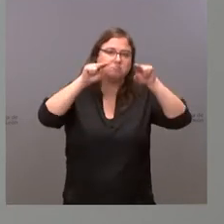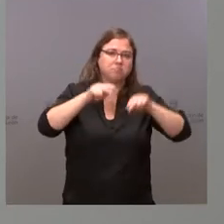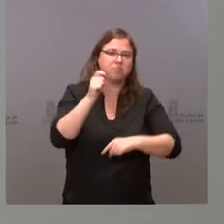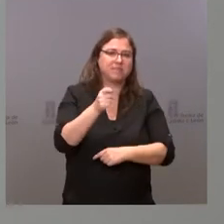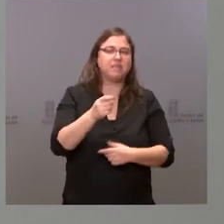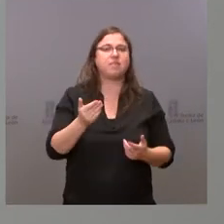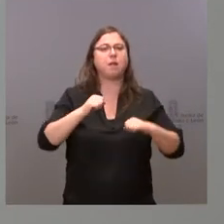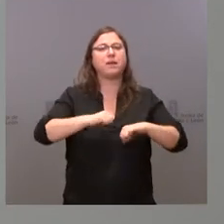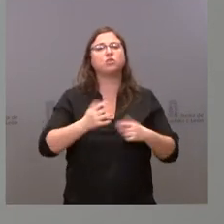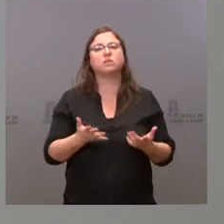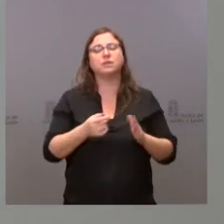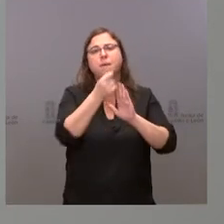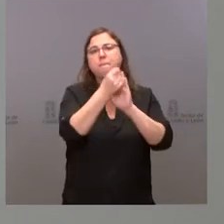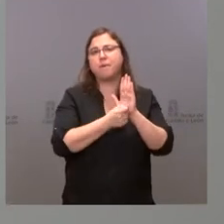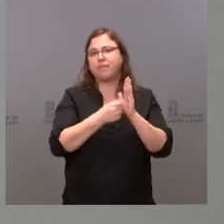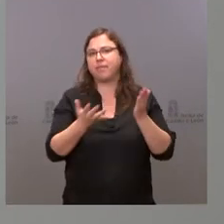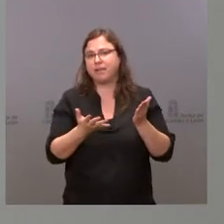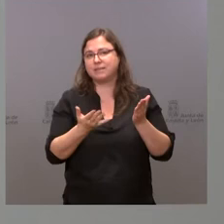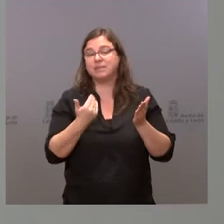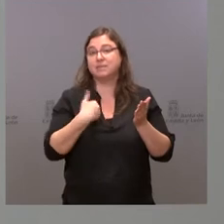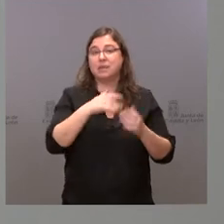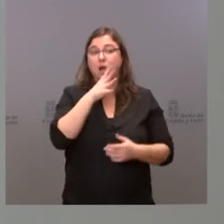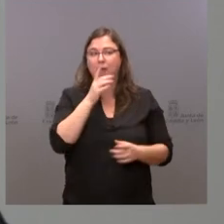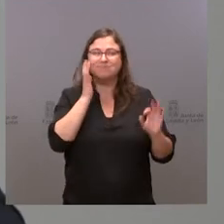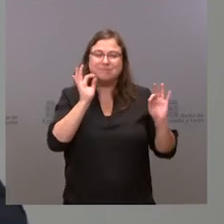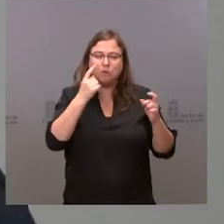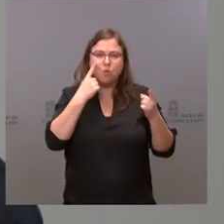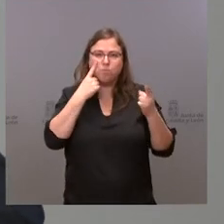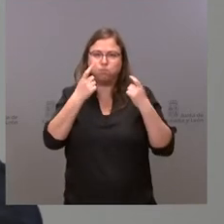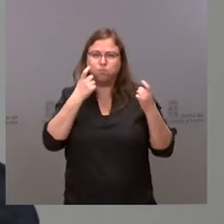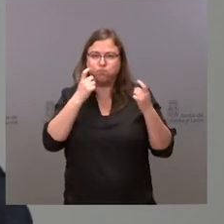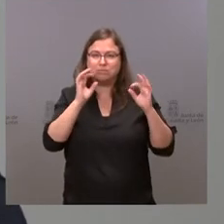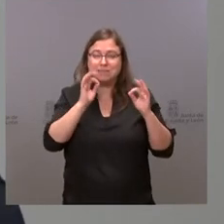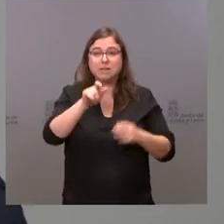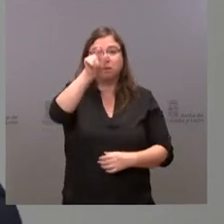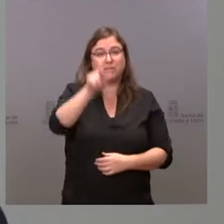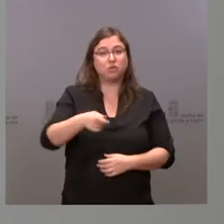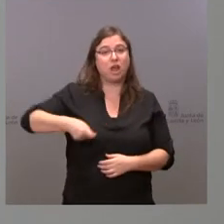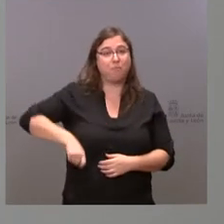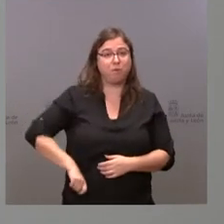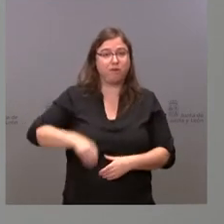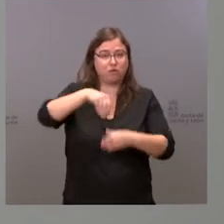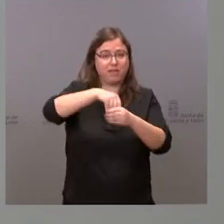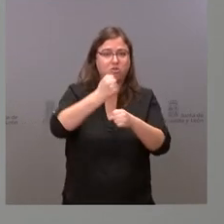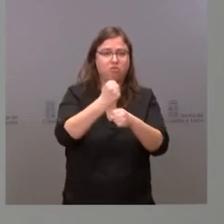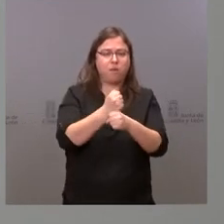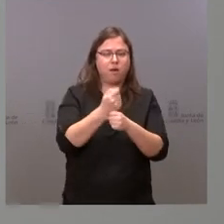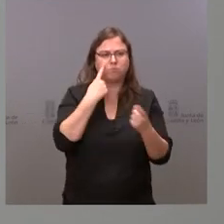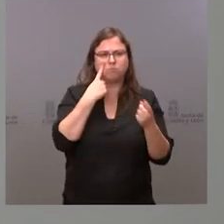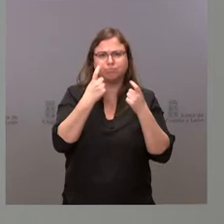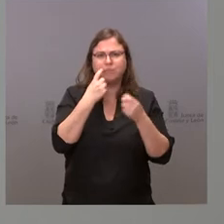residencias que tenemos es sometida a especial vigilancia al personal desde nuestras residencias se está